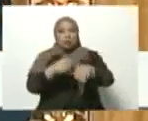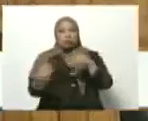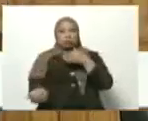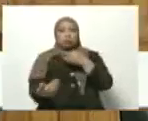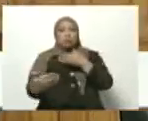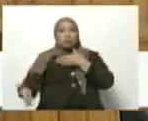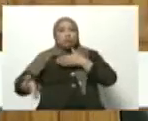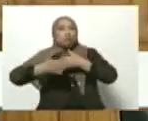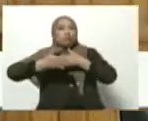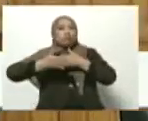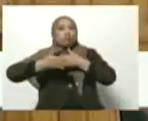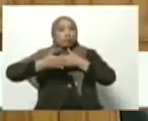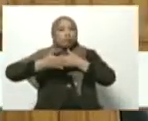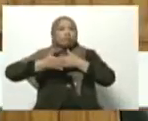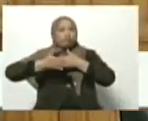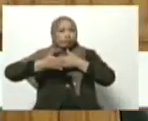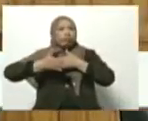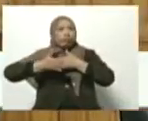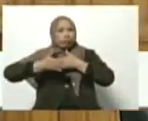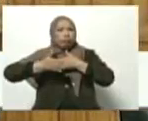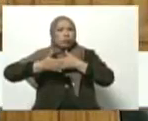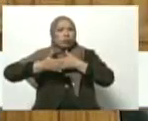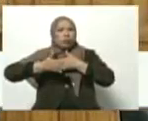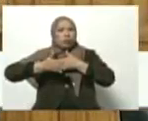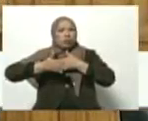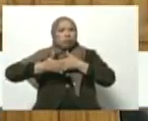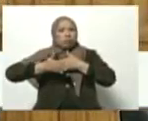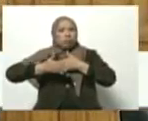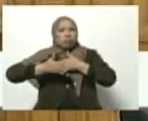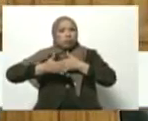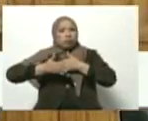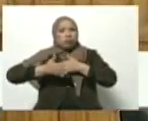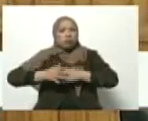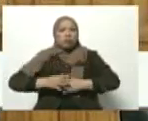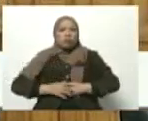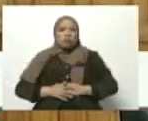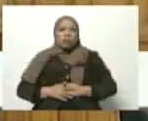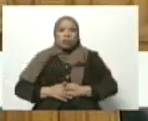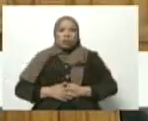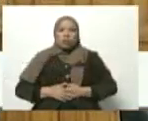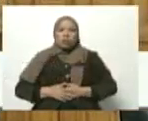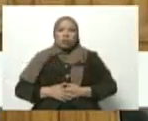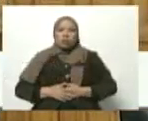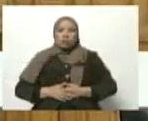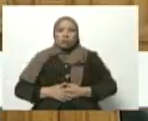hay algunas preguntas que forman parte de cierta reserva.